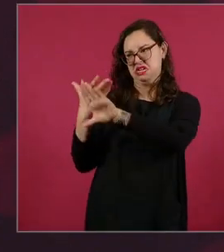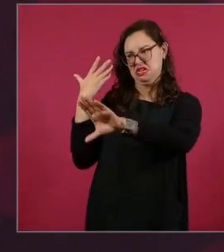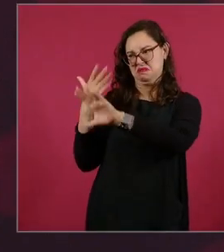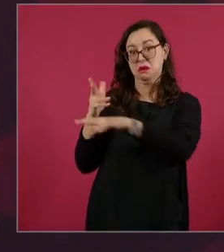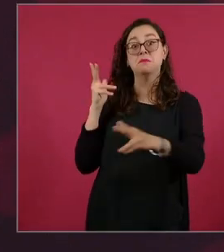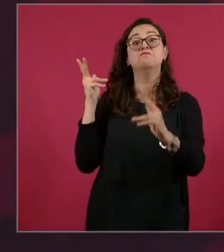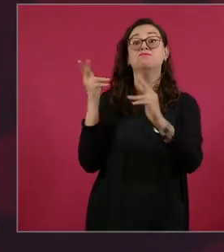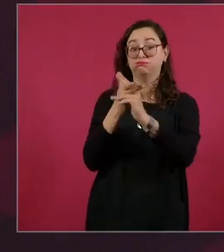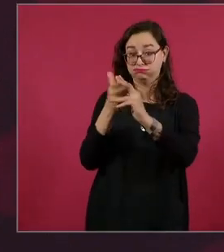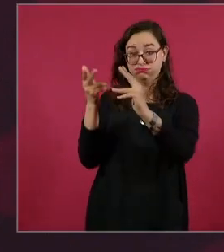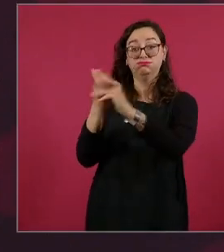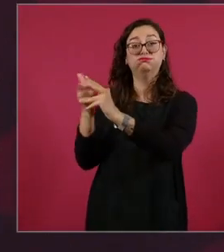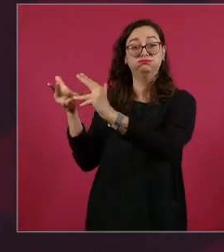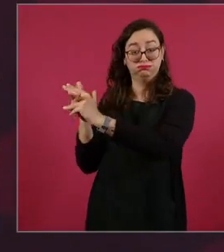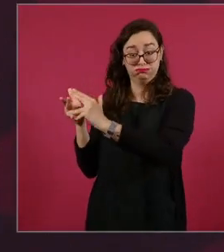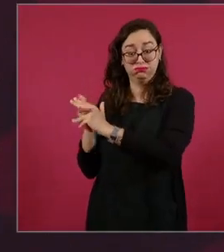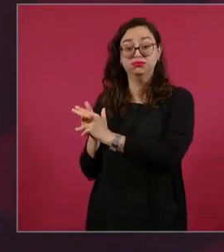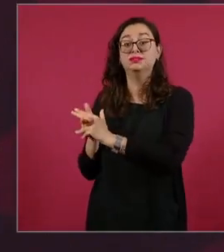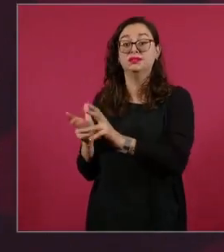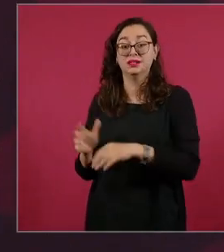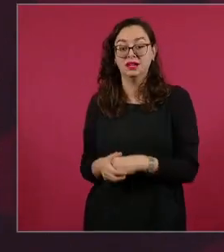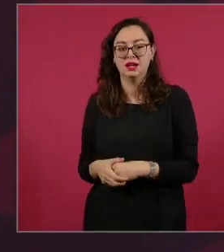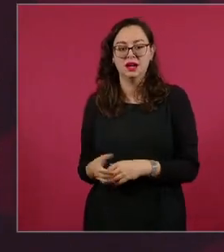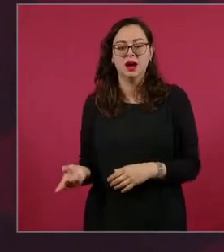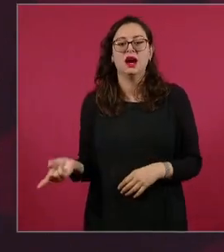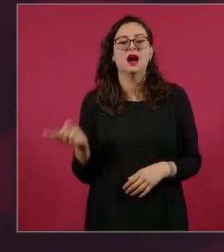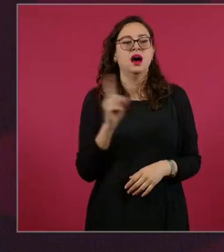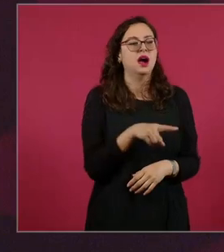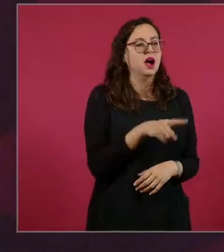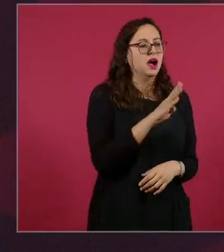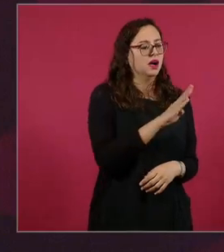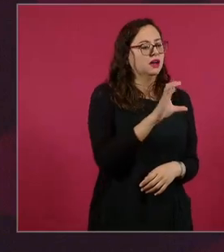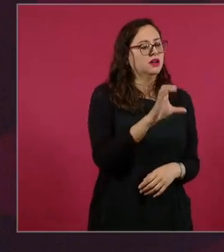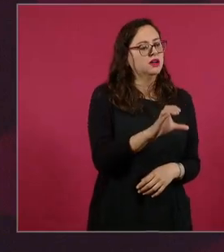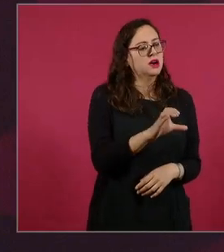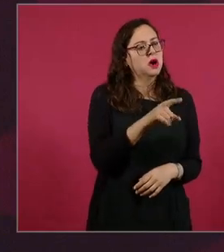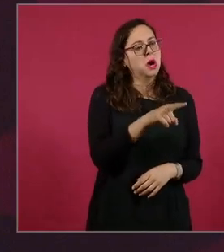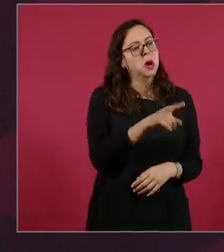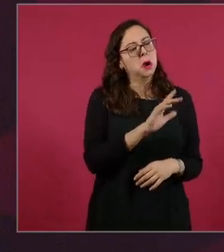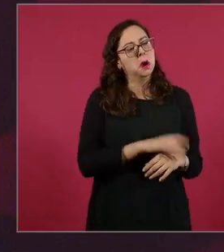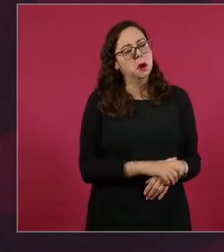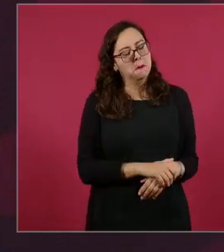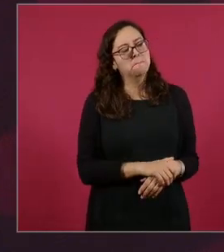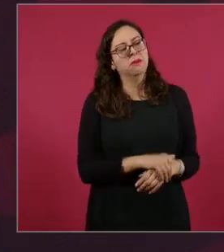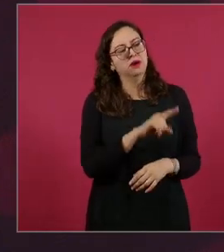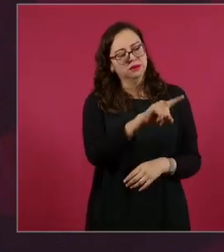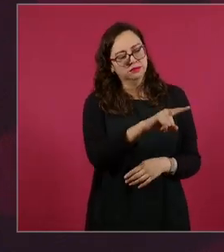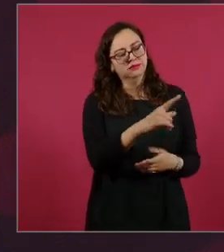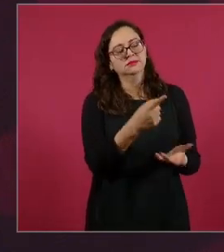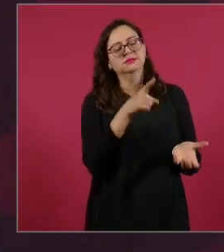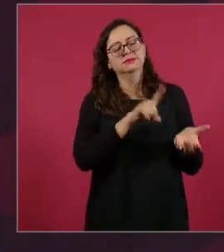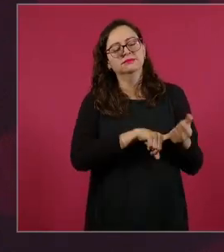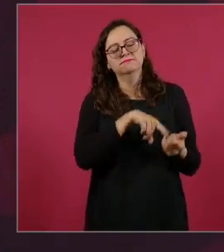o sea acá te reconozco porque tú te portas bien